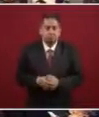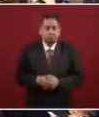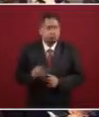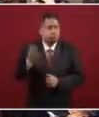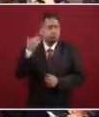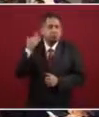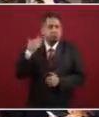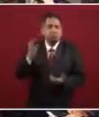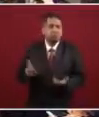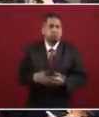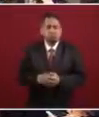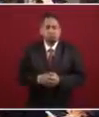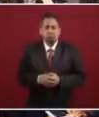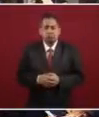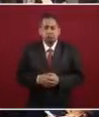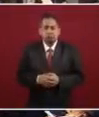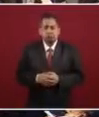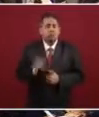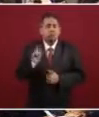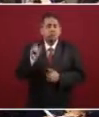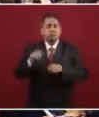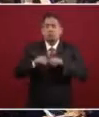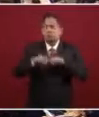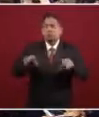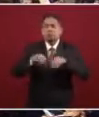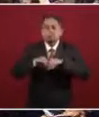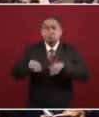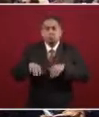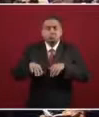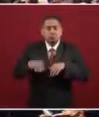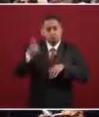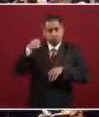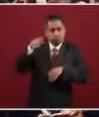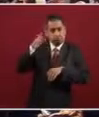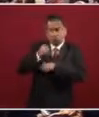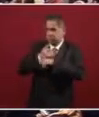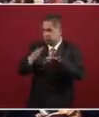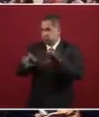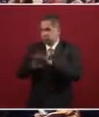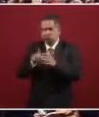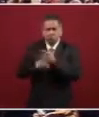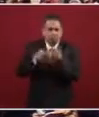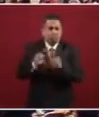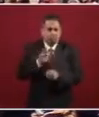¿Cada cuánto tiempo informaban?